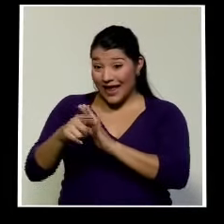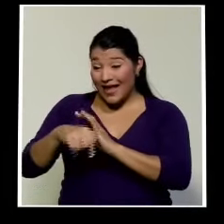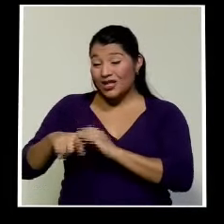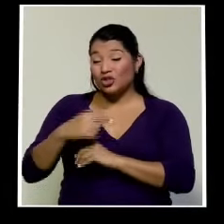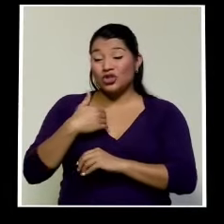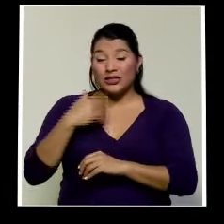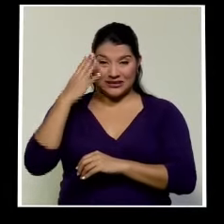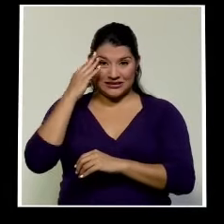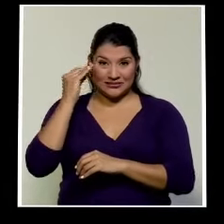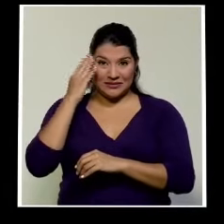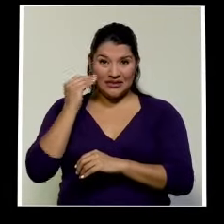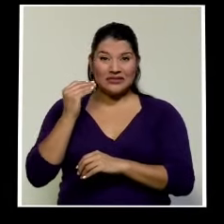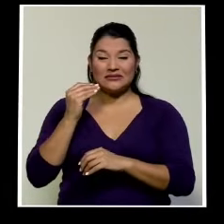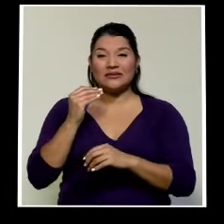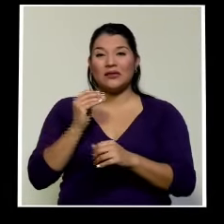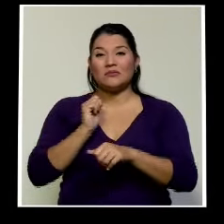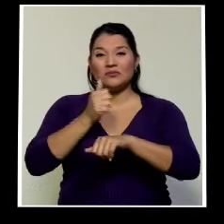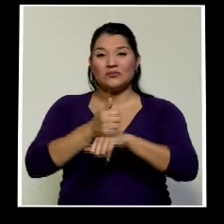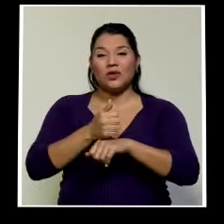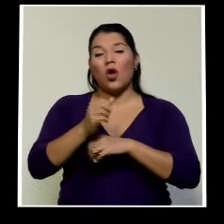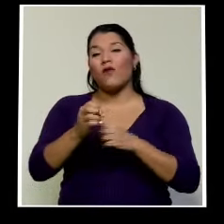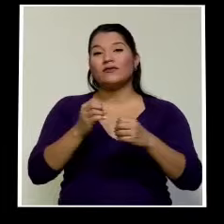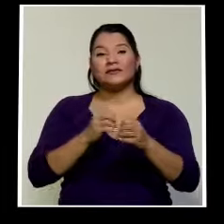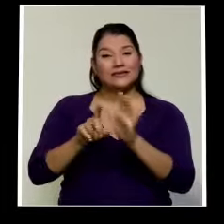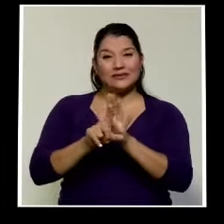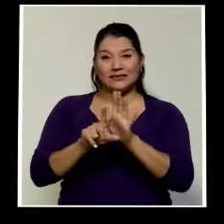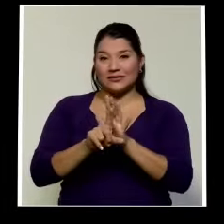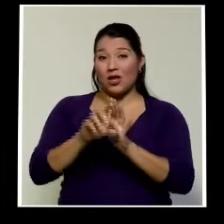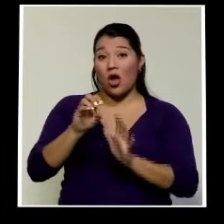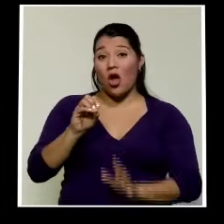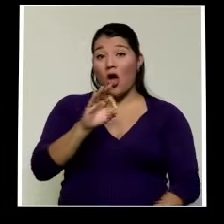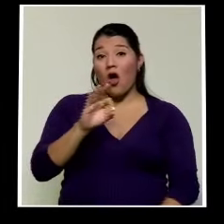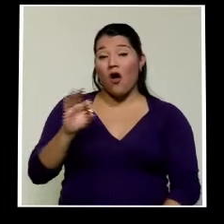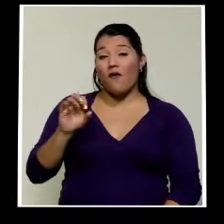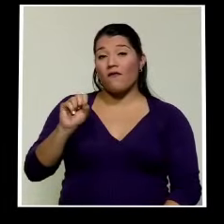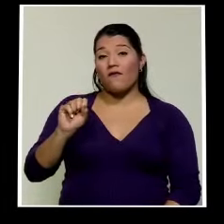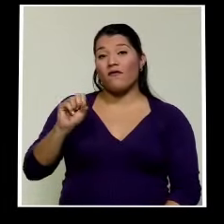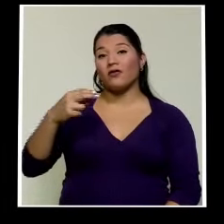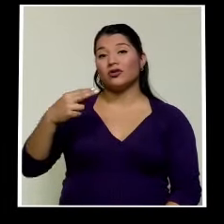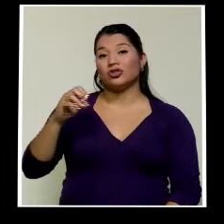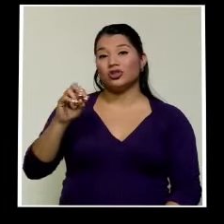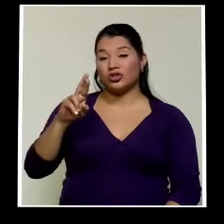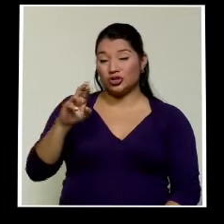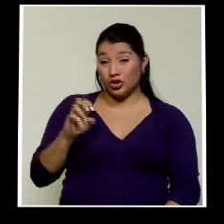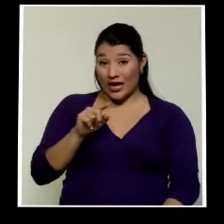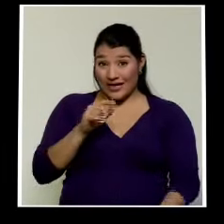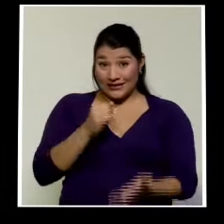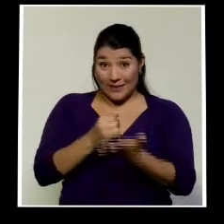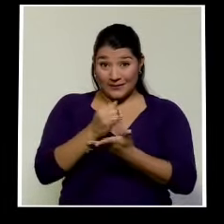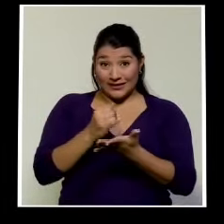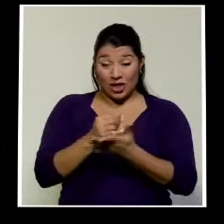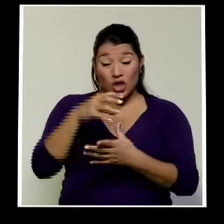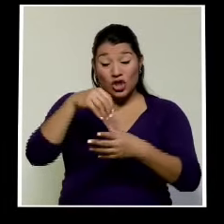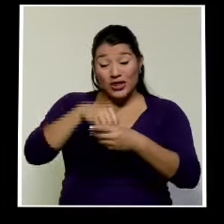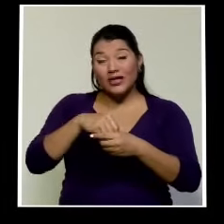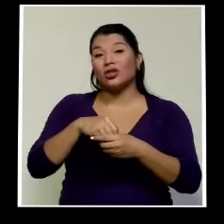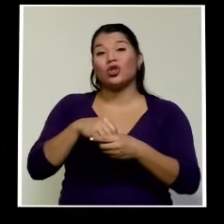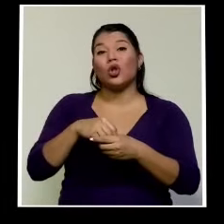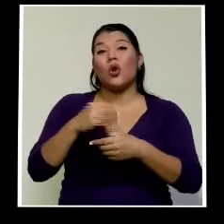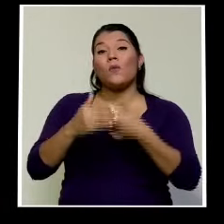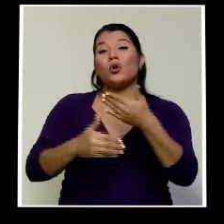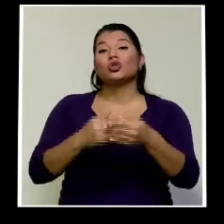en Panamá y otros países. La revelación hace parte de la investigación Pandora Papers, que lideró